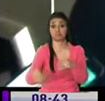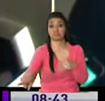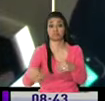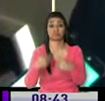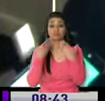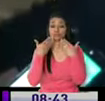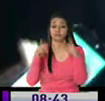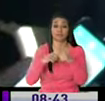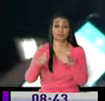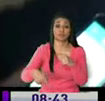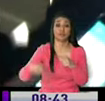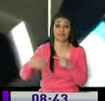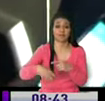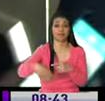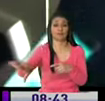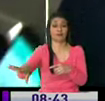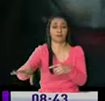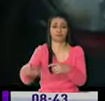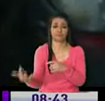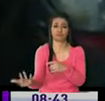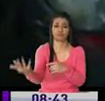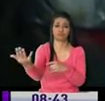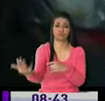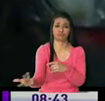qué, pero una llanta estaba fuera ardiendo más atrás.